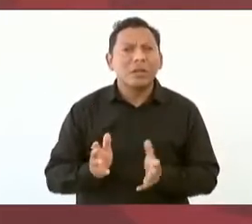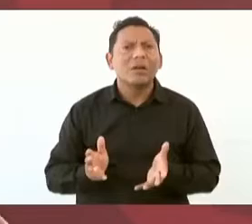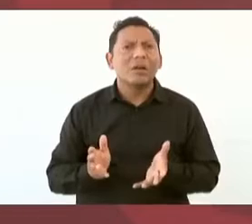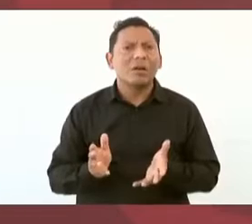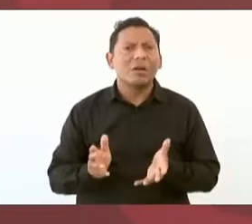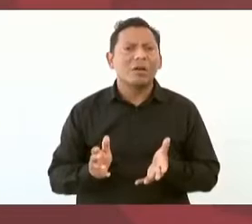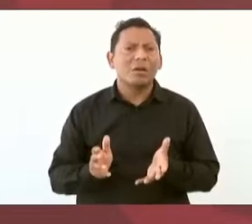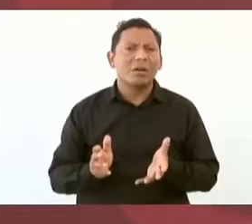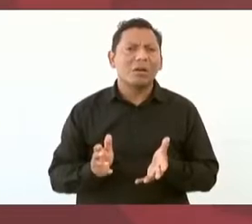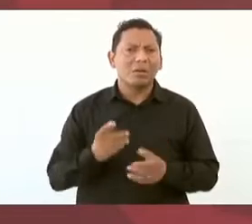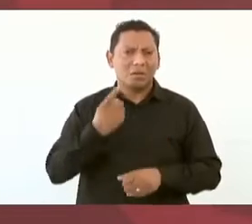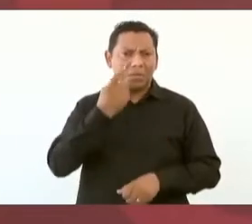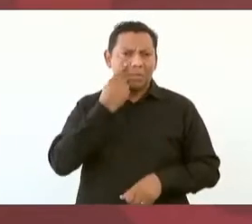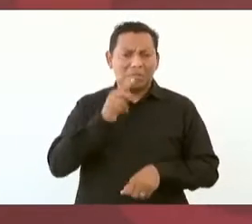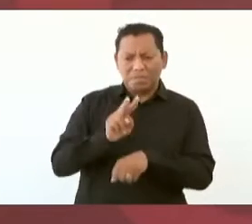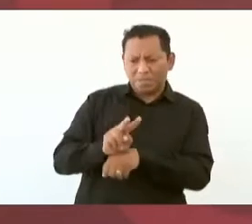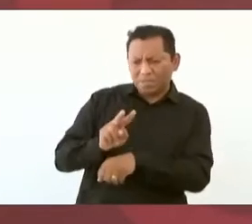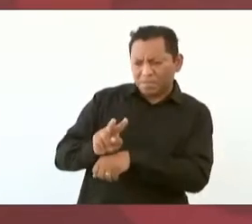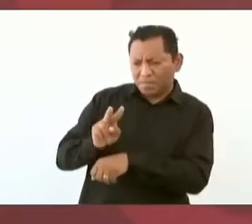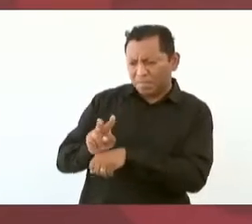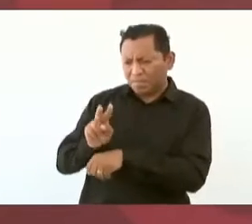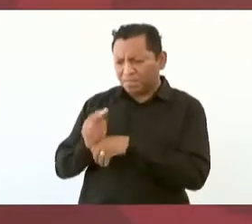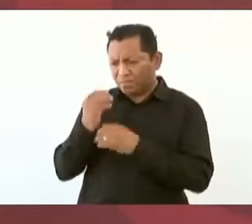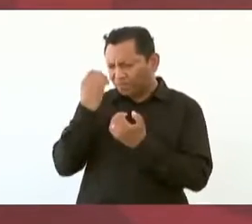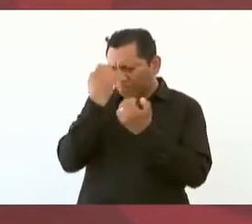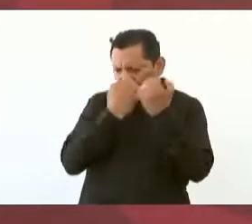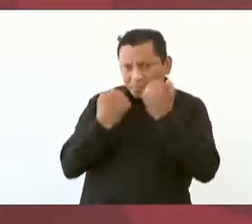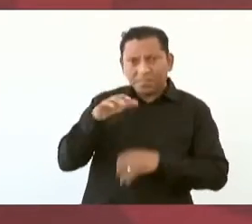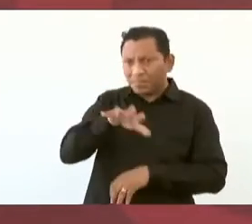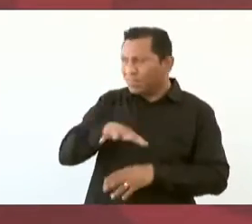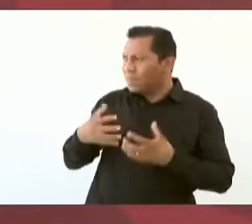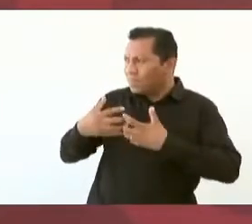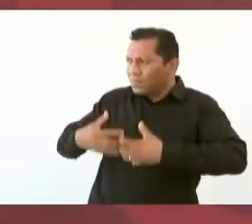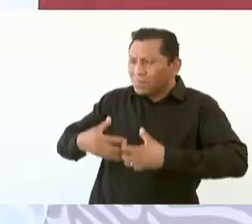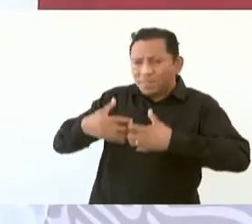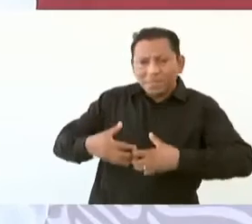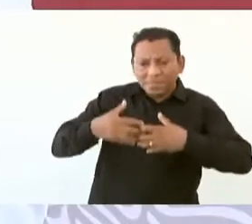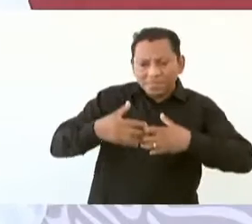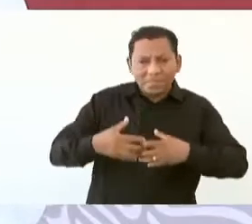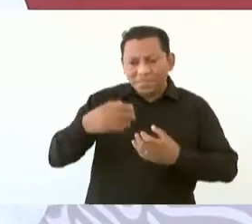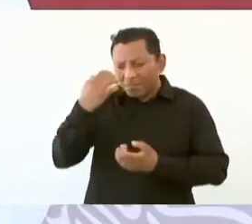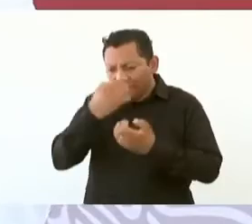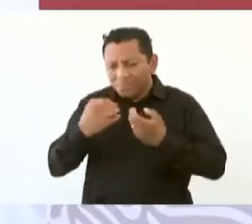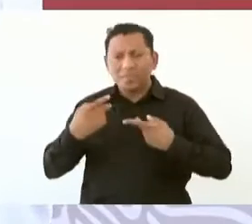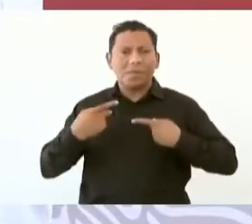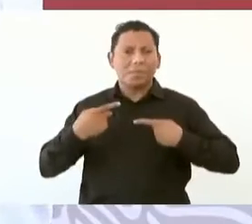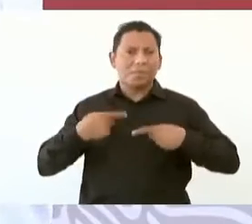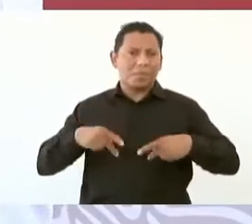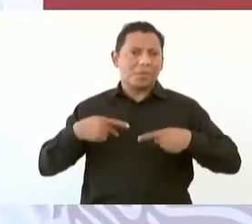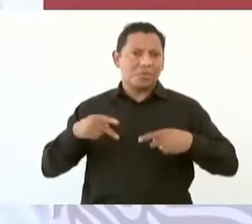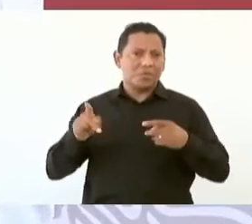se operan las plantas como esta con menos personal.